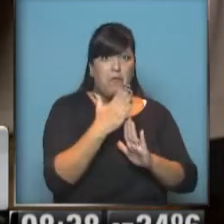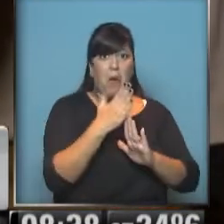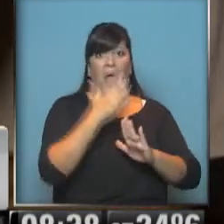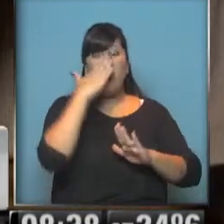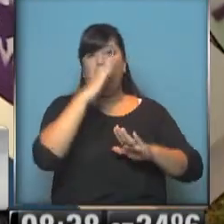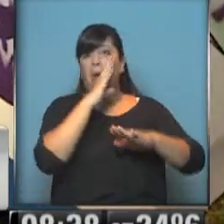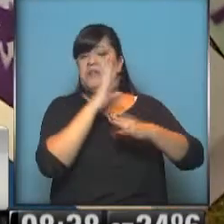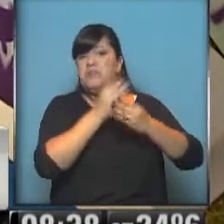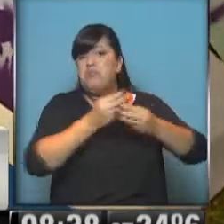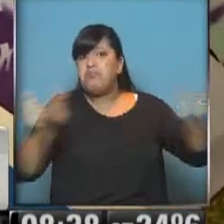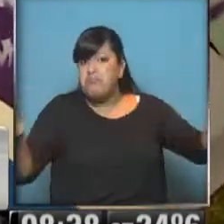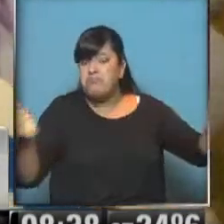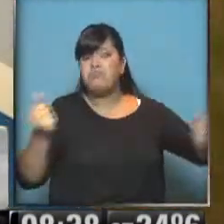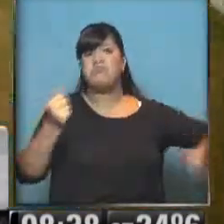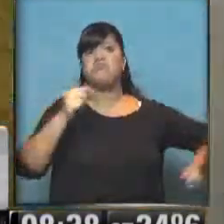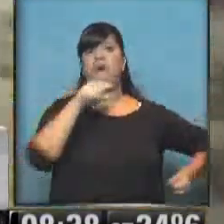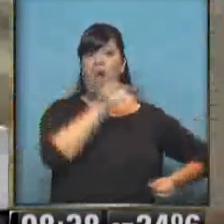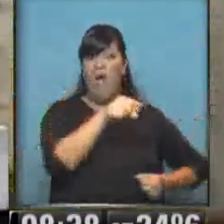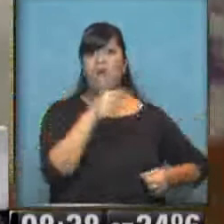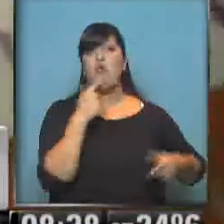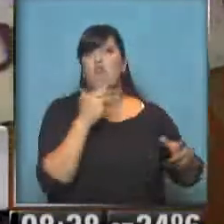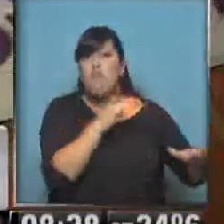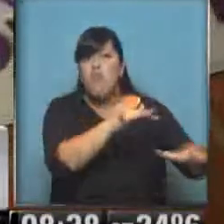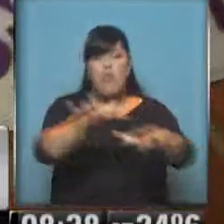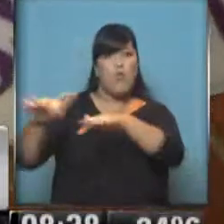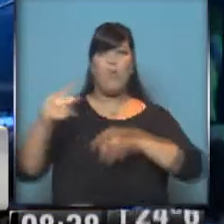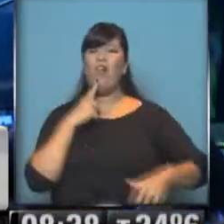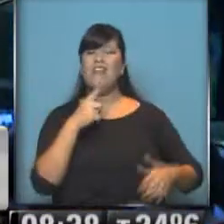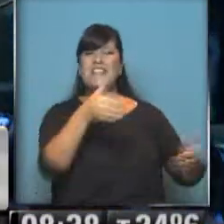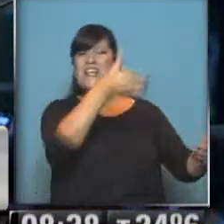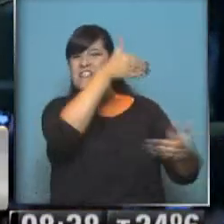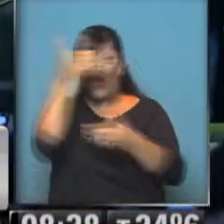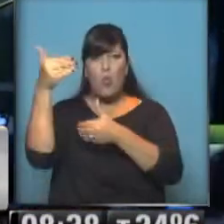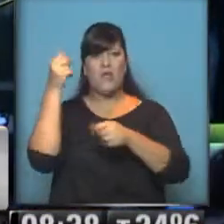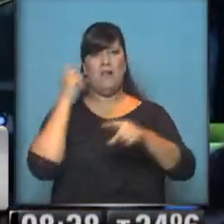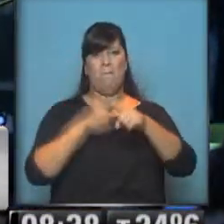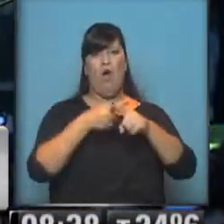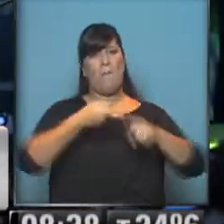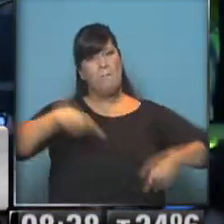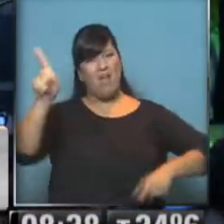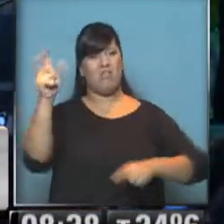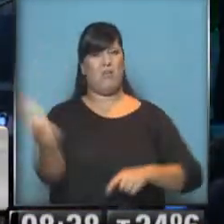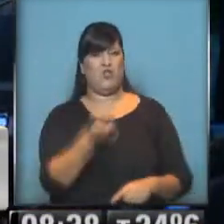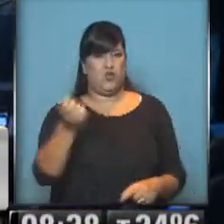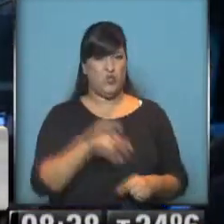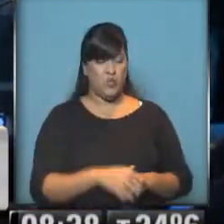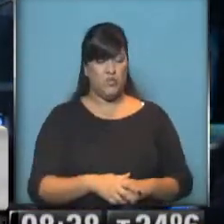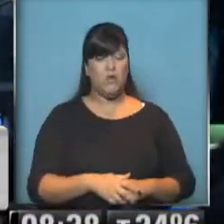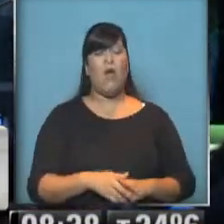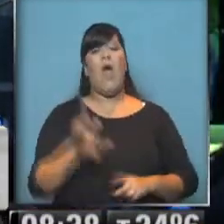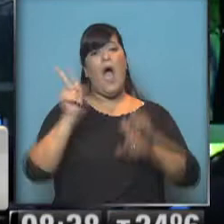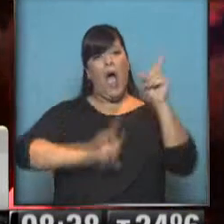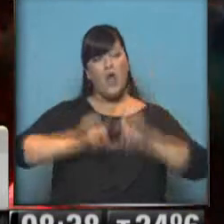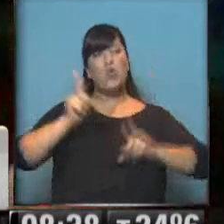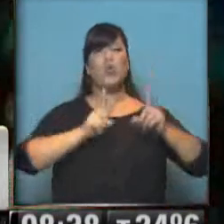ella. Desde entonces, una serie de versiones indican que fue secuestrada por redes de trata. Alguna que otra chica rescatada dice